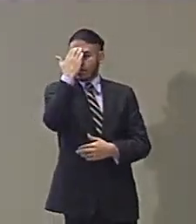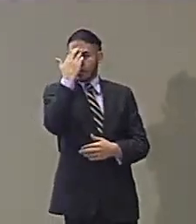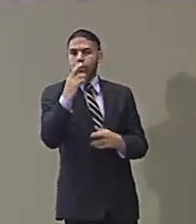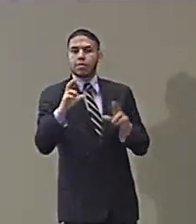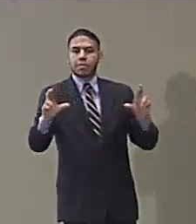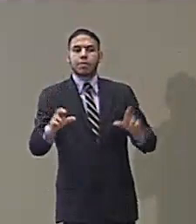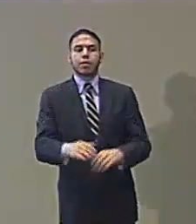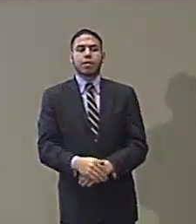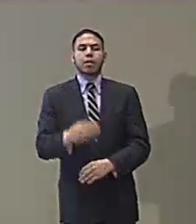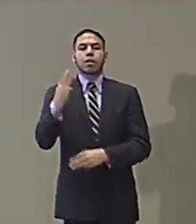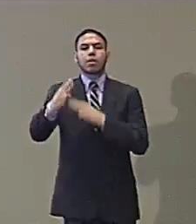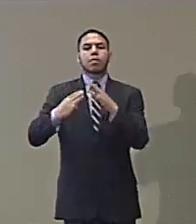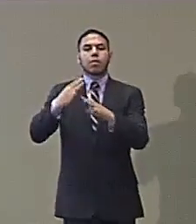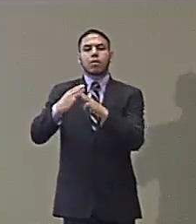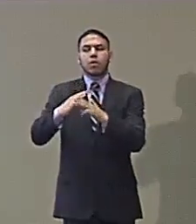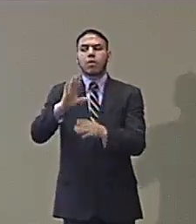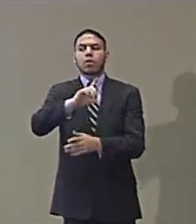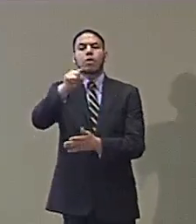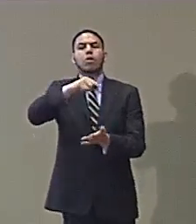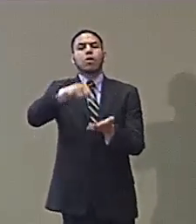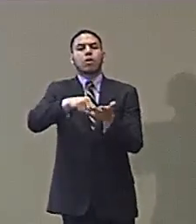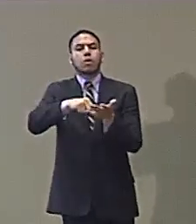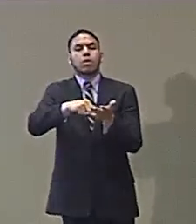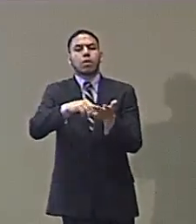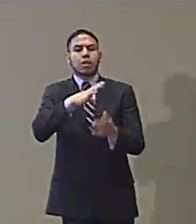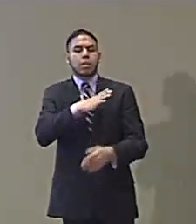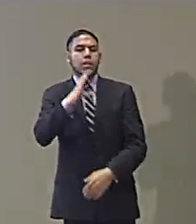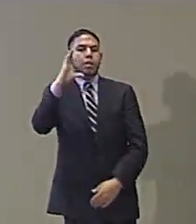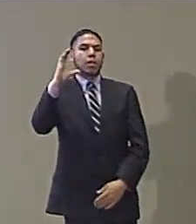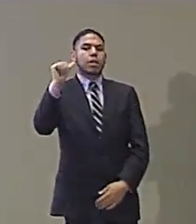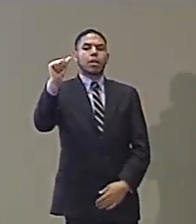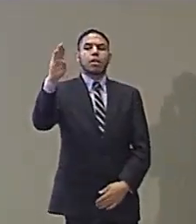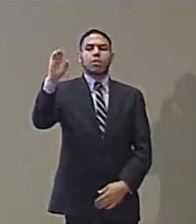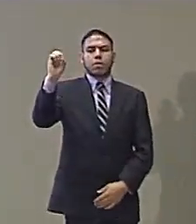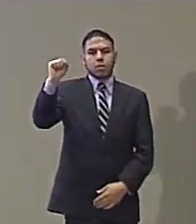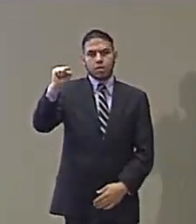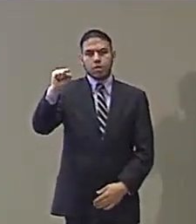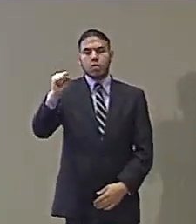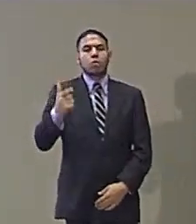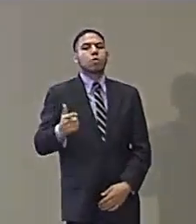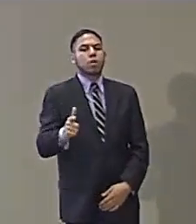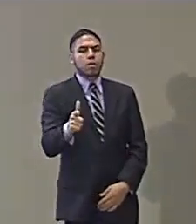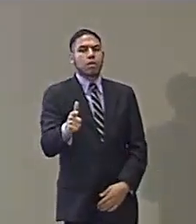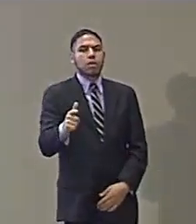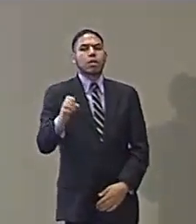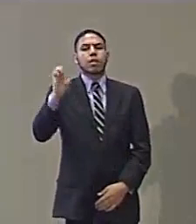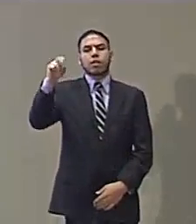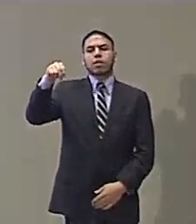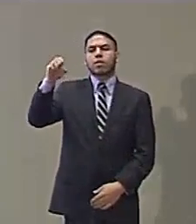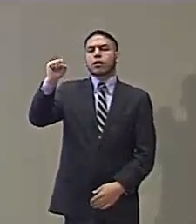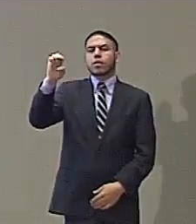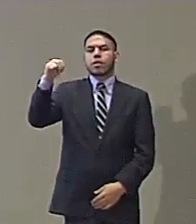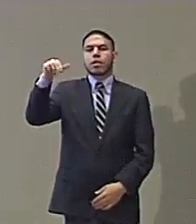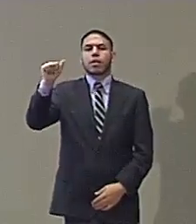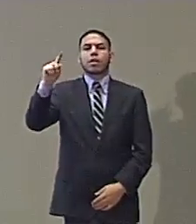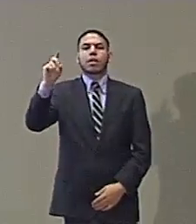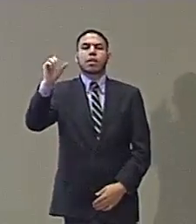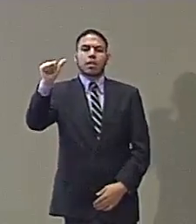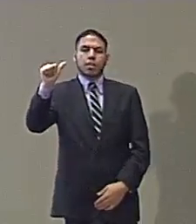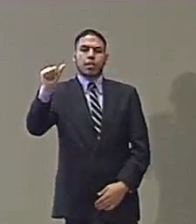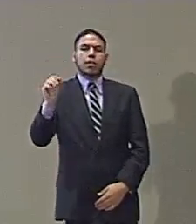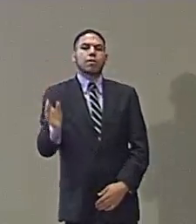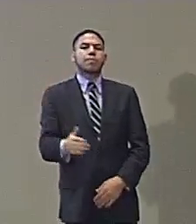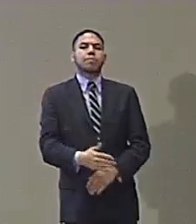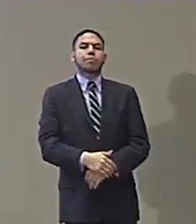otros destinos como los cabos como guanajuato ensenada la riviera maya